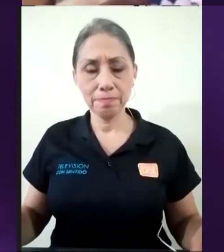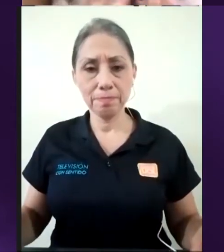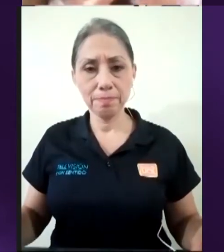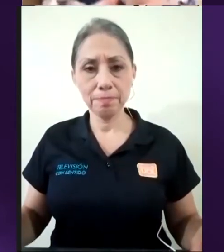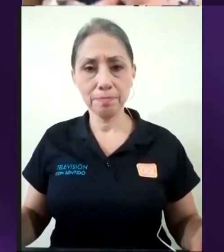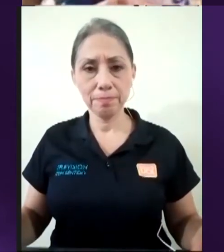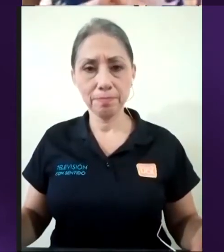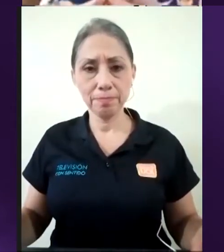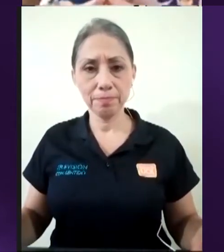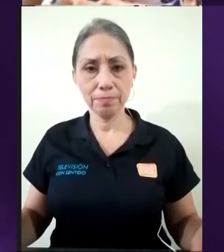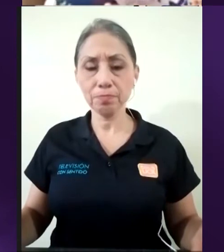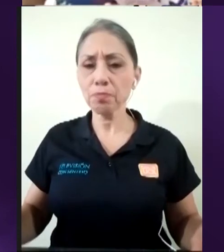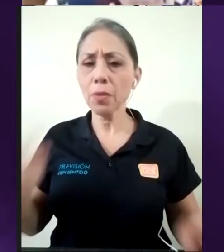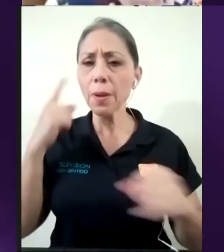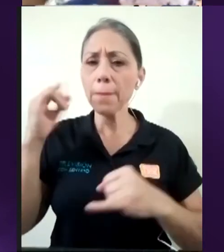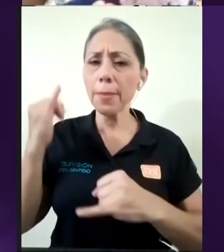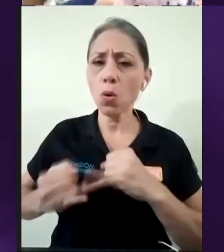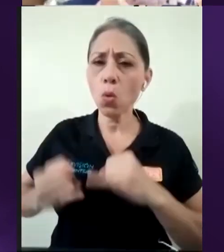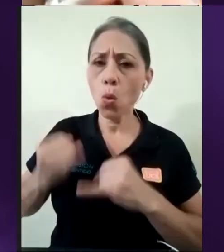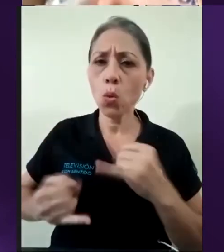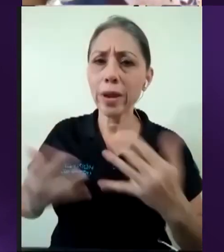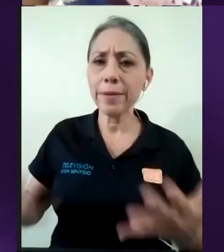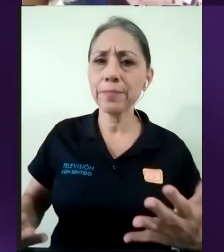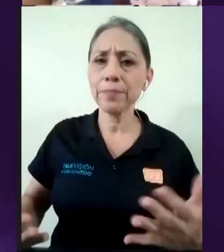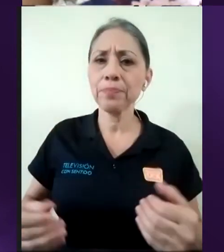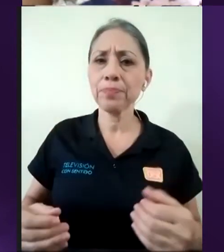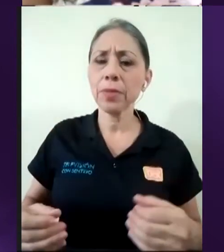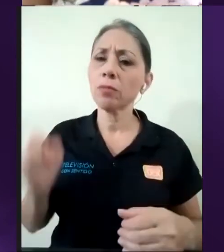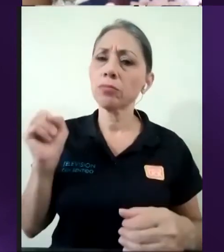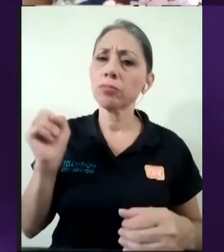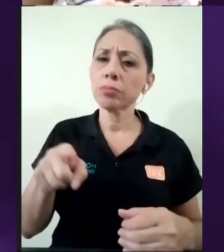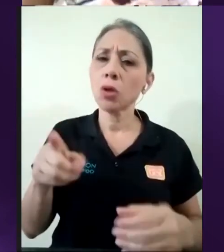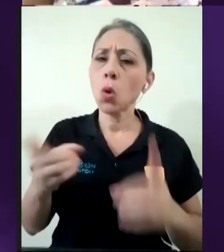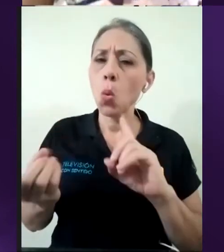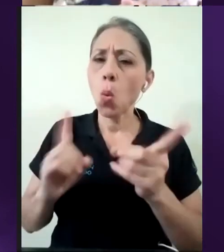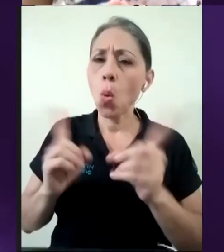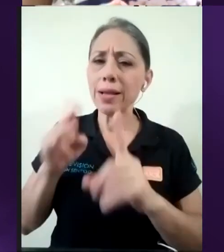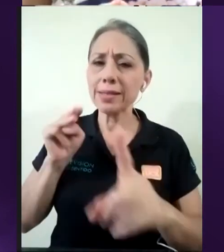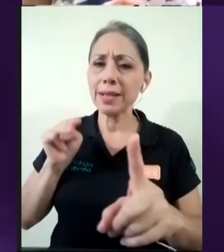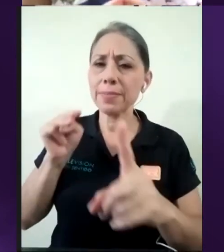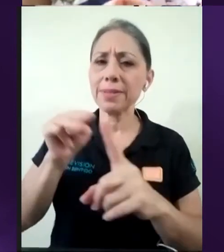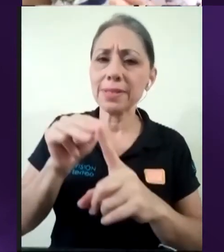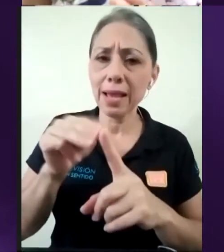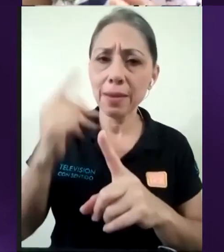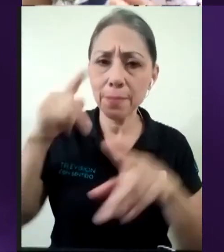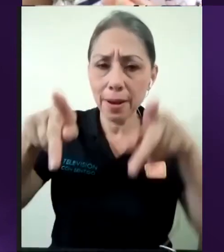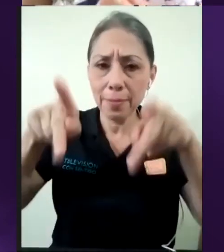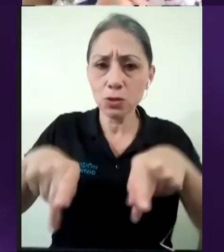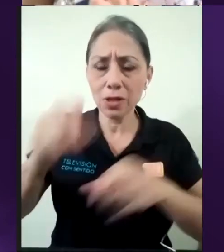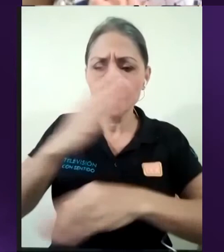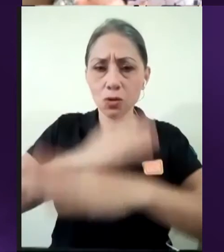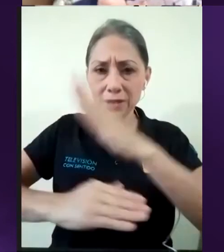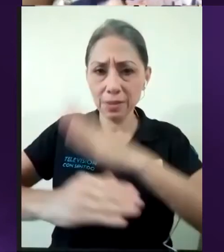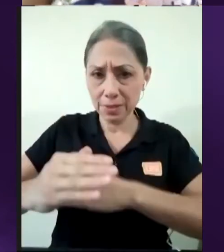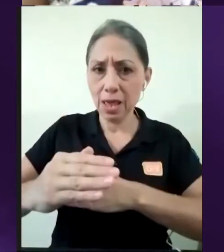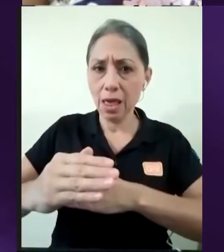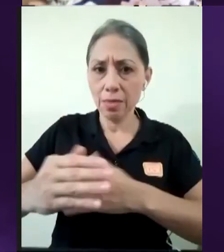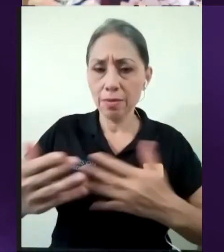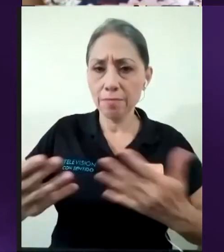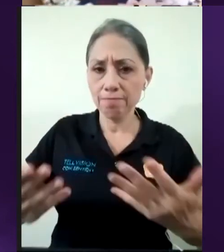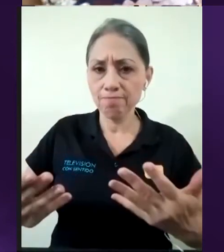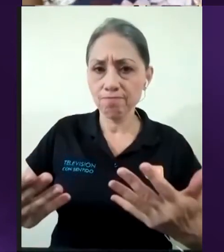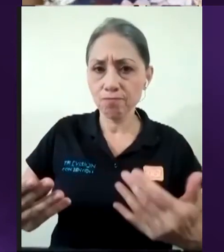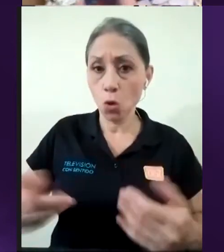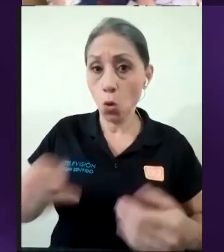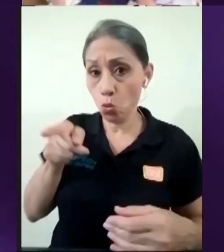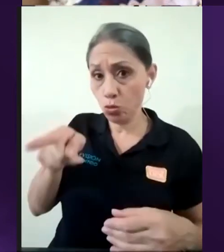Para concluir, doña Lisbeth, ¿cuál es el mensaje para las personas con discapacidad en su posición de